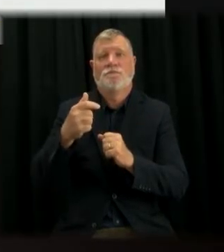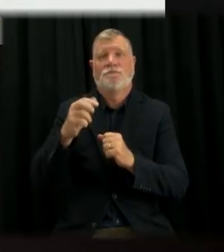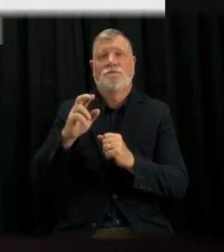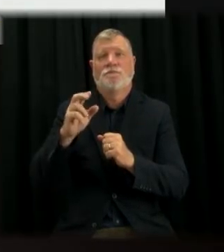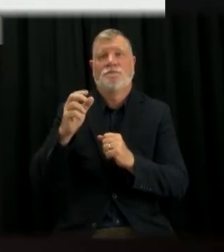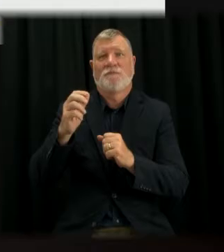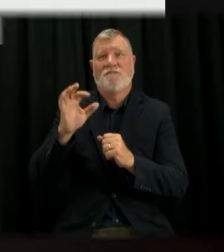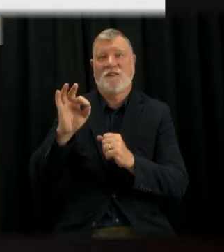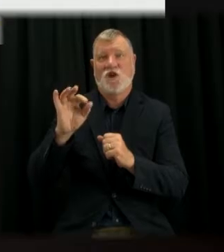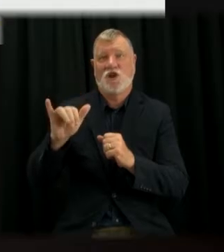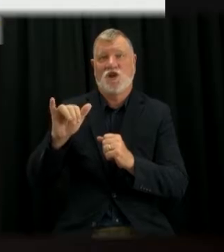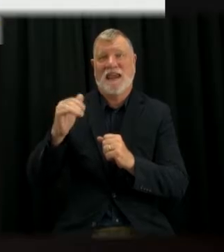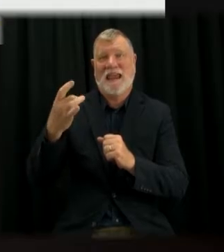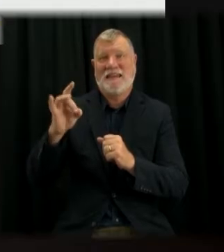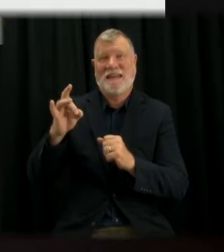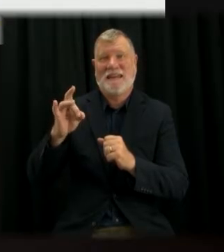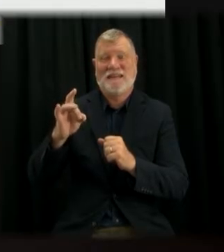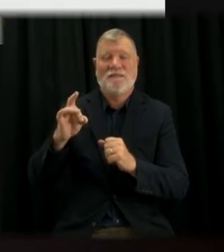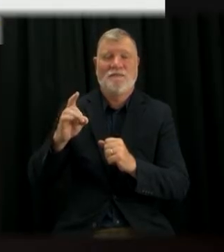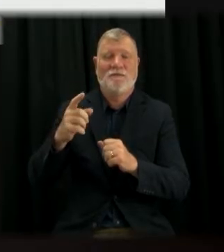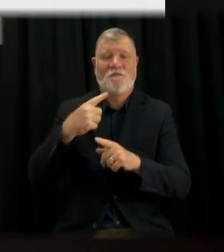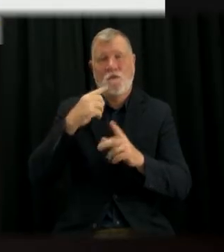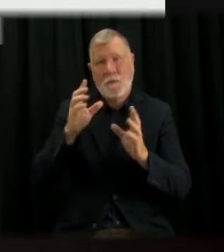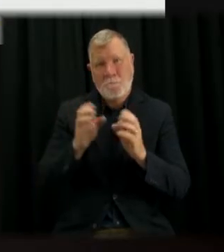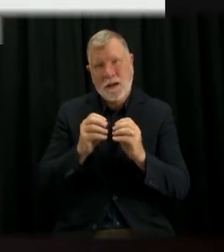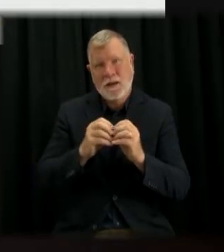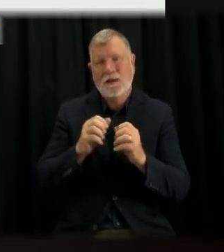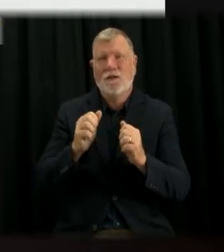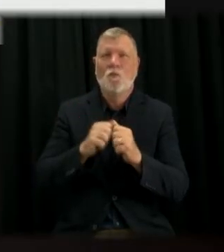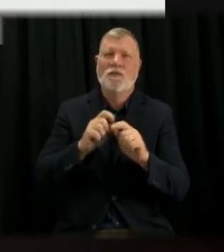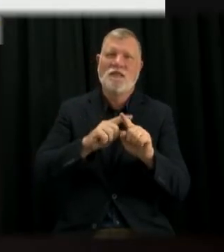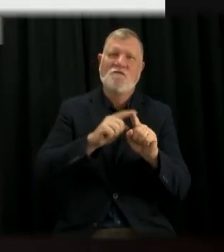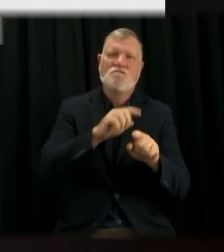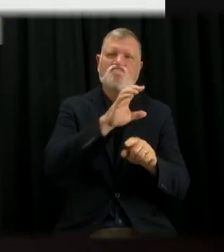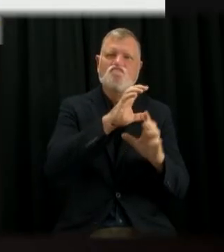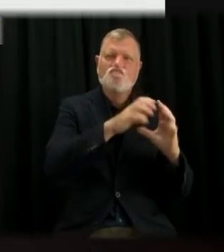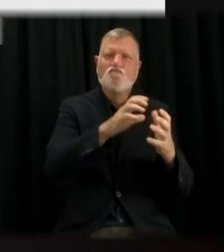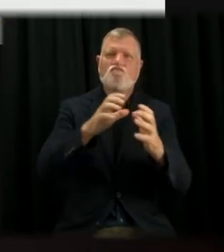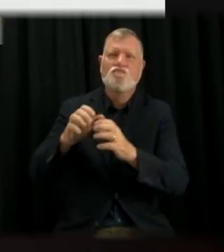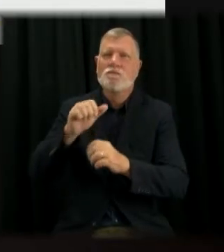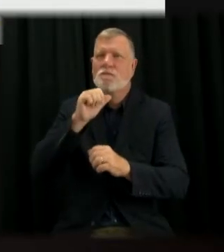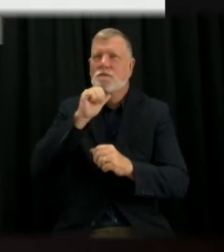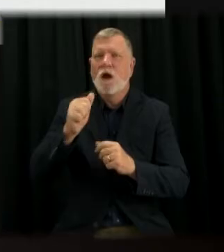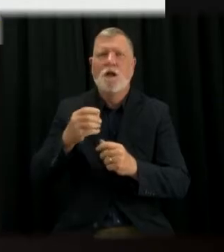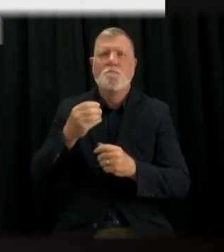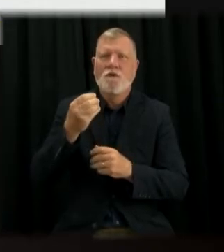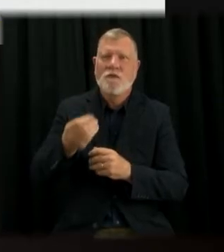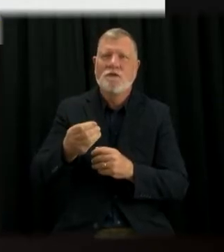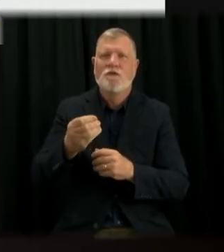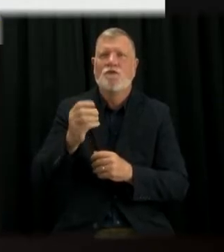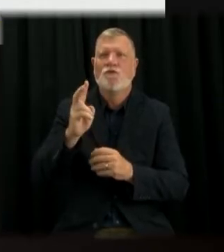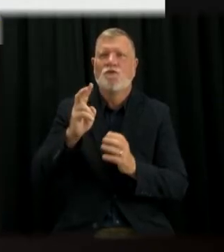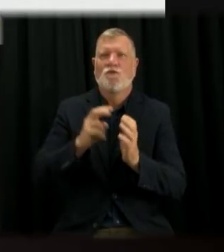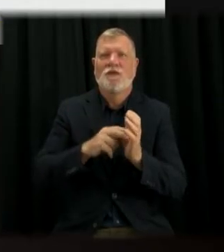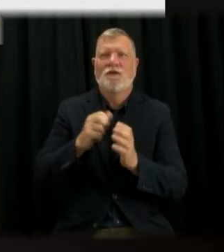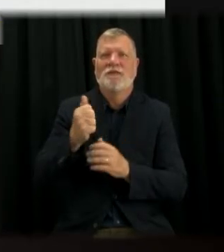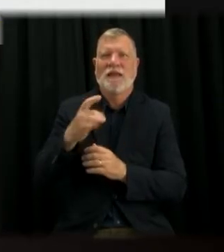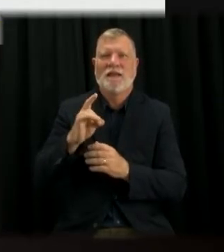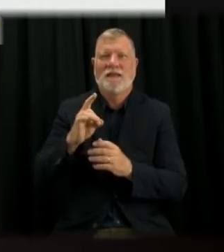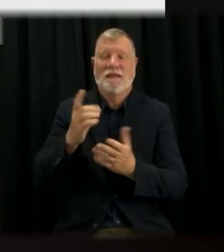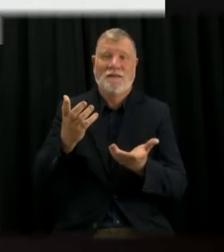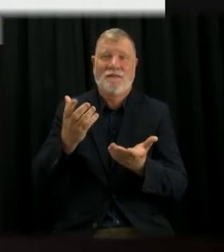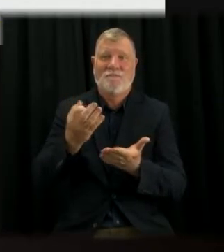el año fiscal 18 de las emisiones, una serie de reuniones con entidades que no han emitido